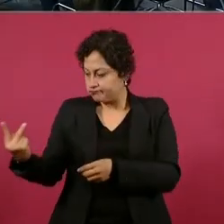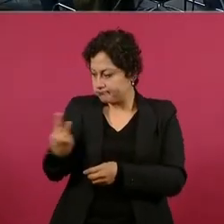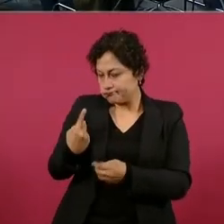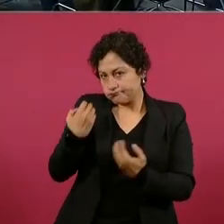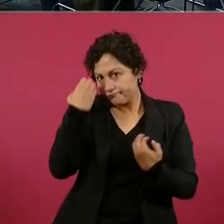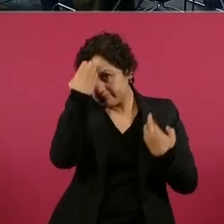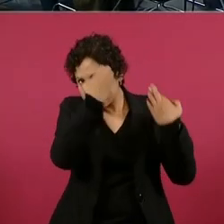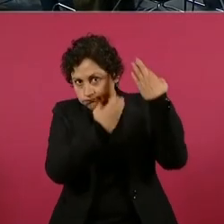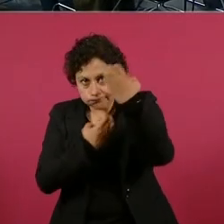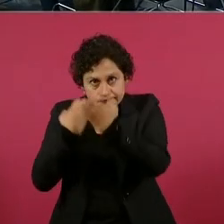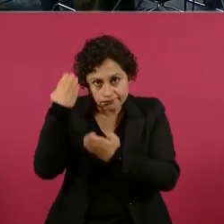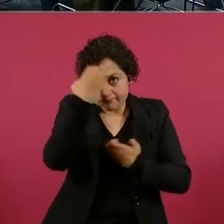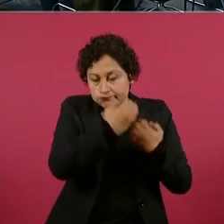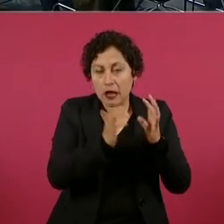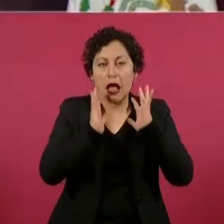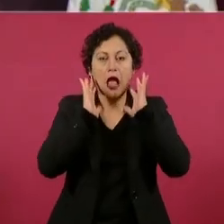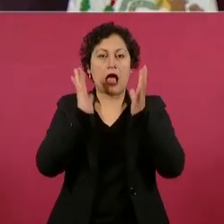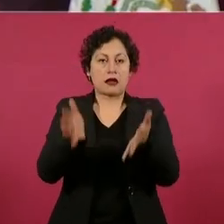conjuntamente.